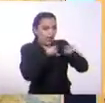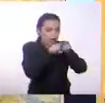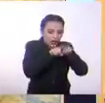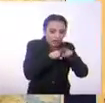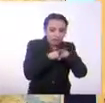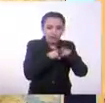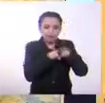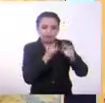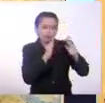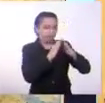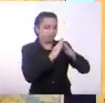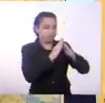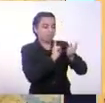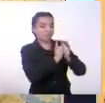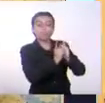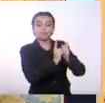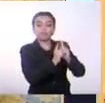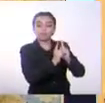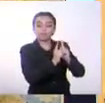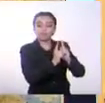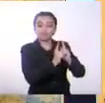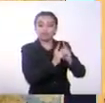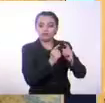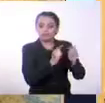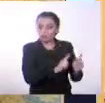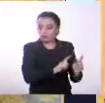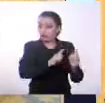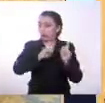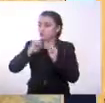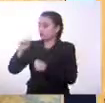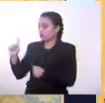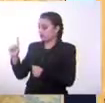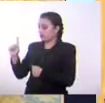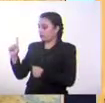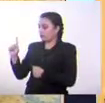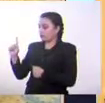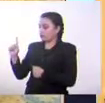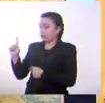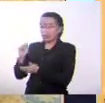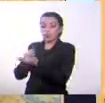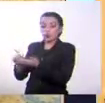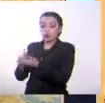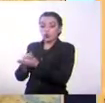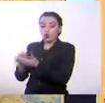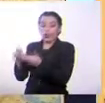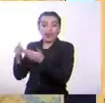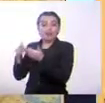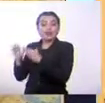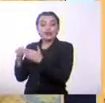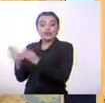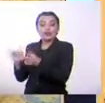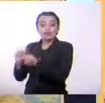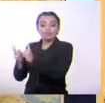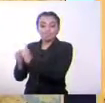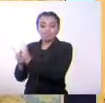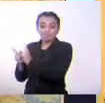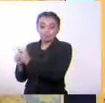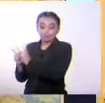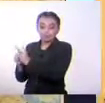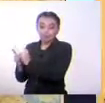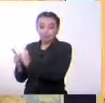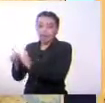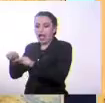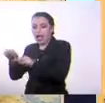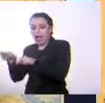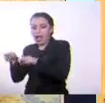que la forma a veces de comportarnos con nuestros compañeritos de la escuela, con nuestra maestra, con el director o con los